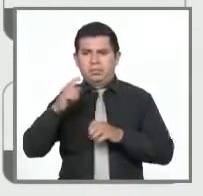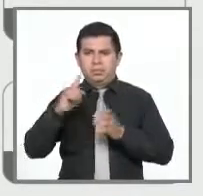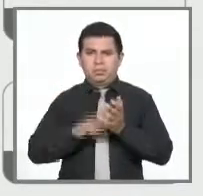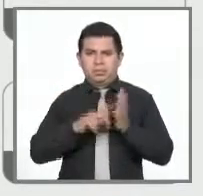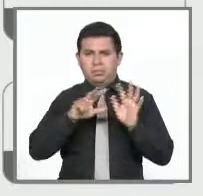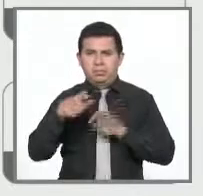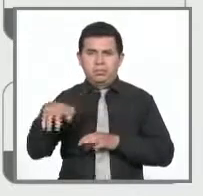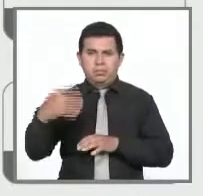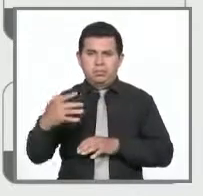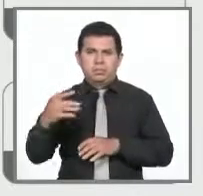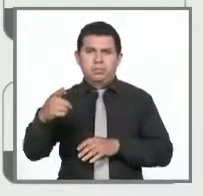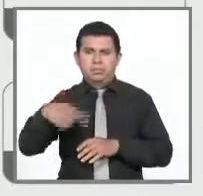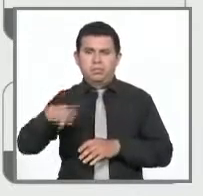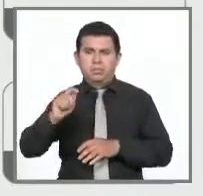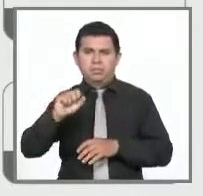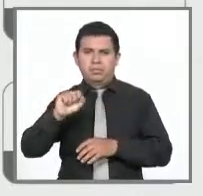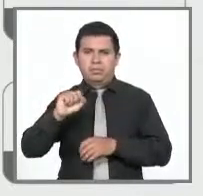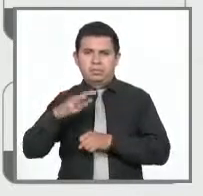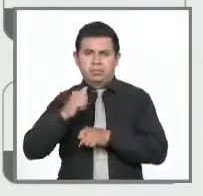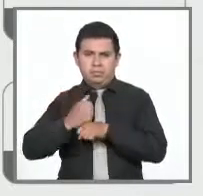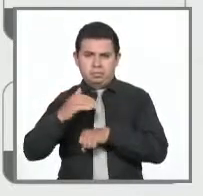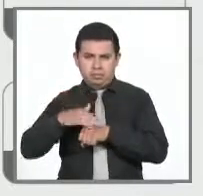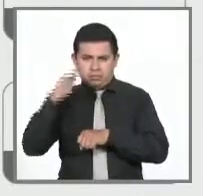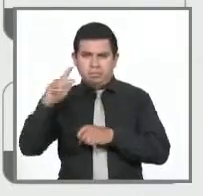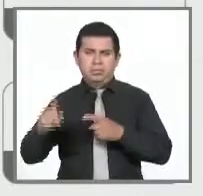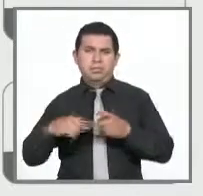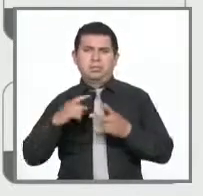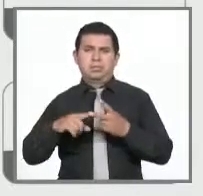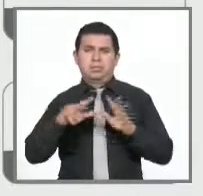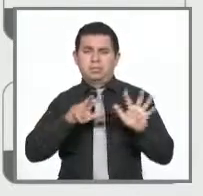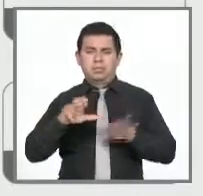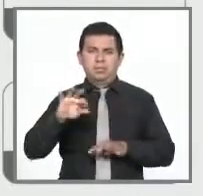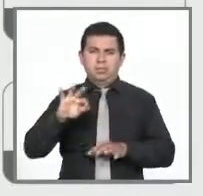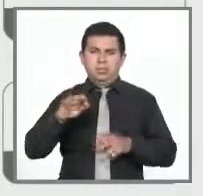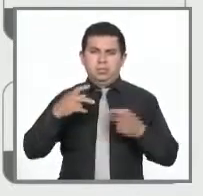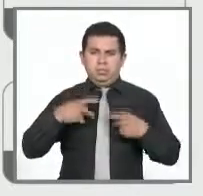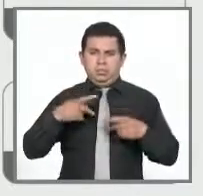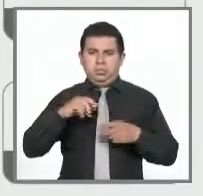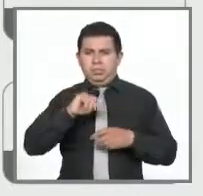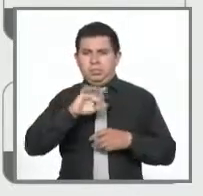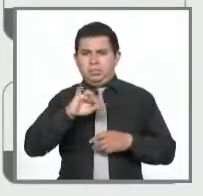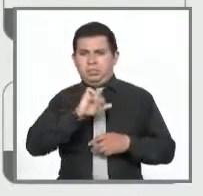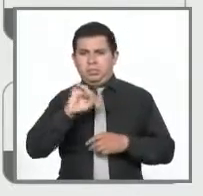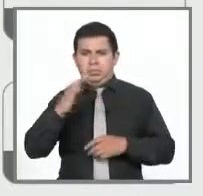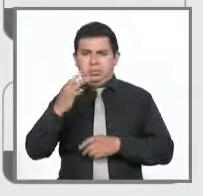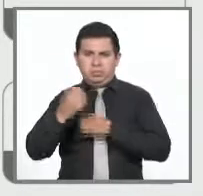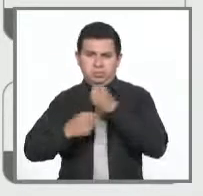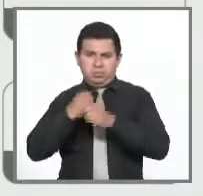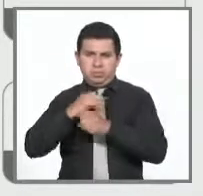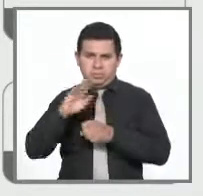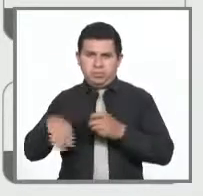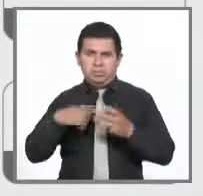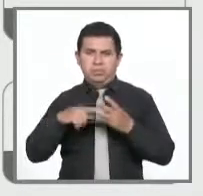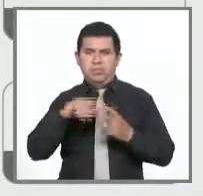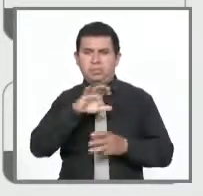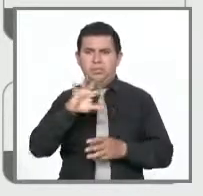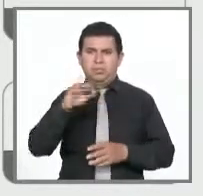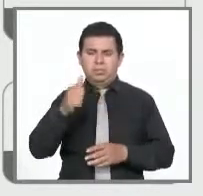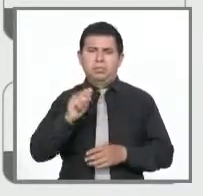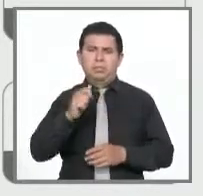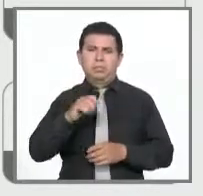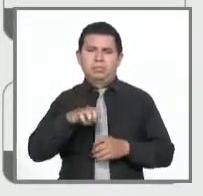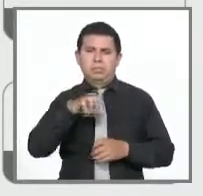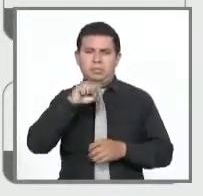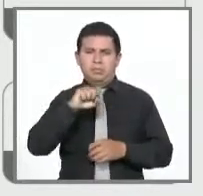1814 mayor de 65 años 840 de 50 a 59 años 546